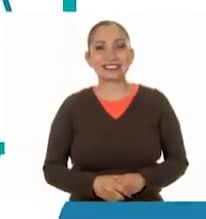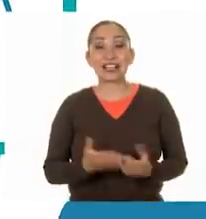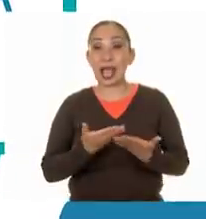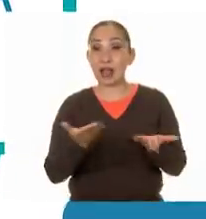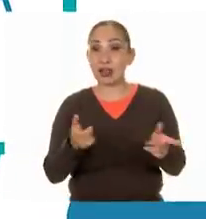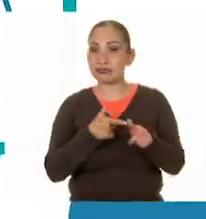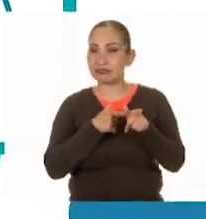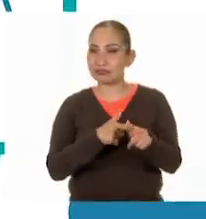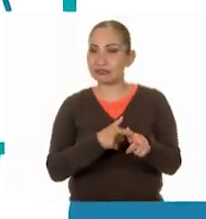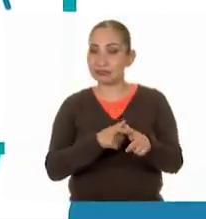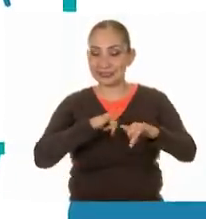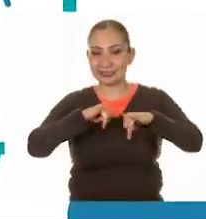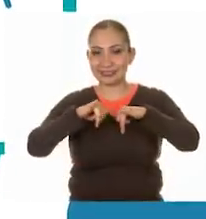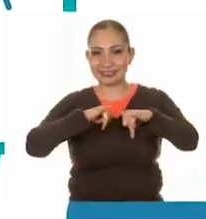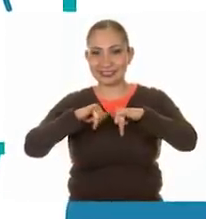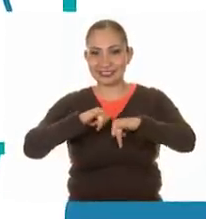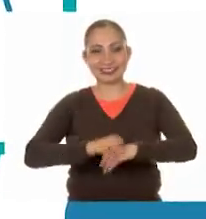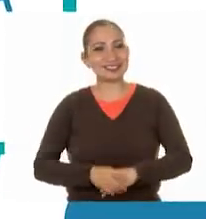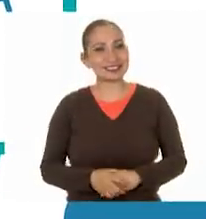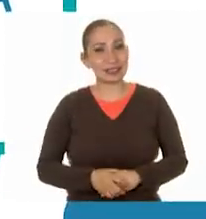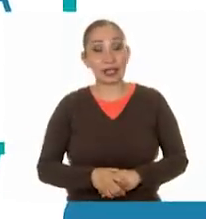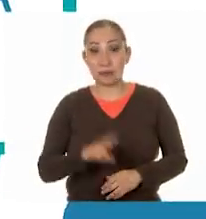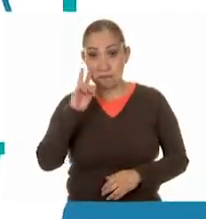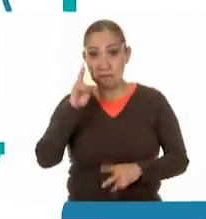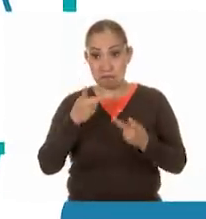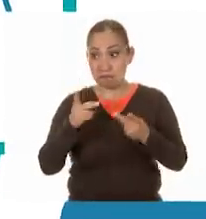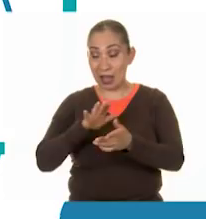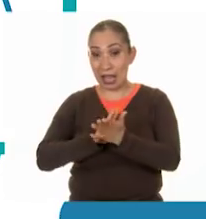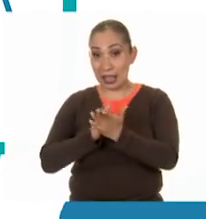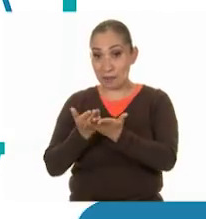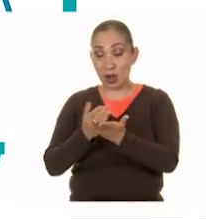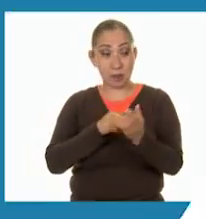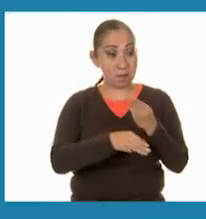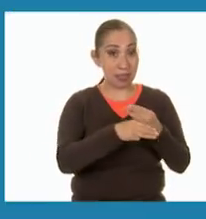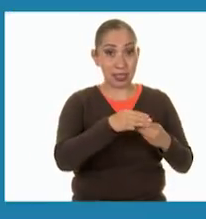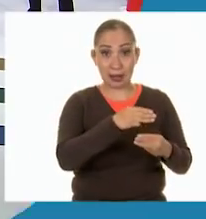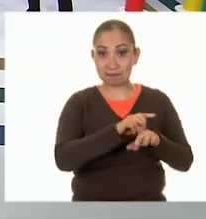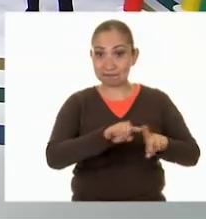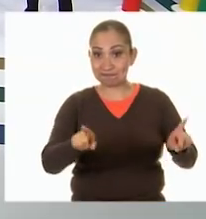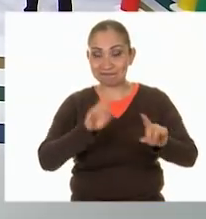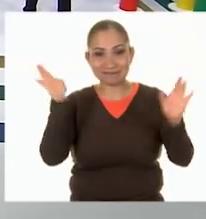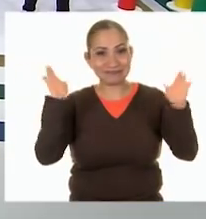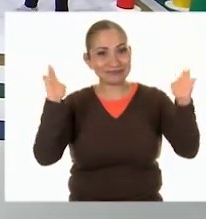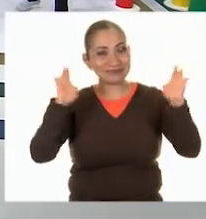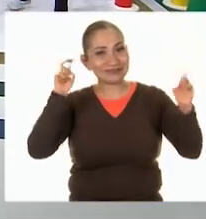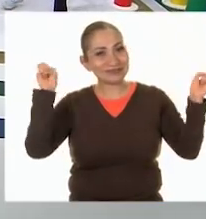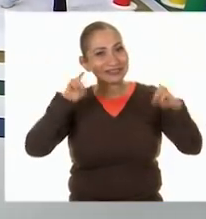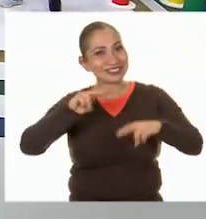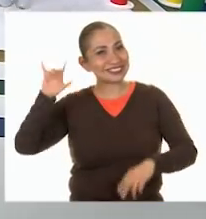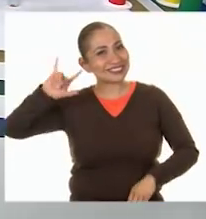A continuación, geografía. Ve preparando tus libros y material. ¡Adiós!